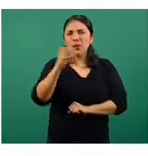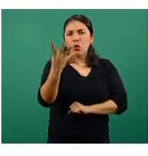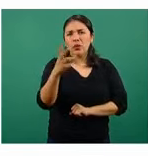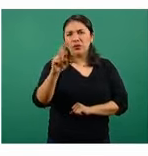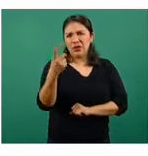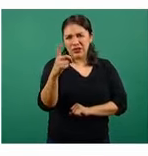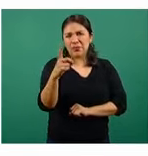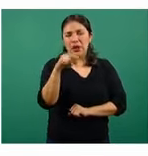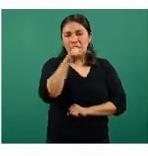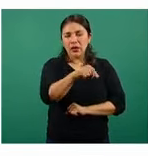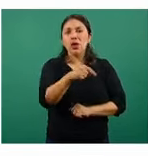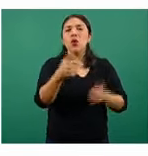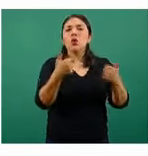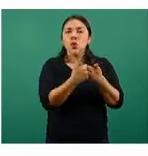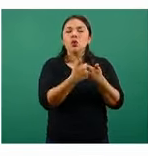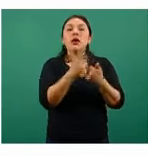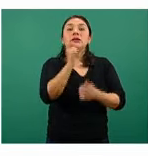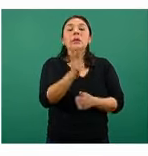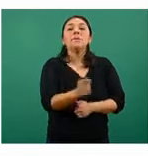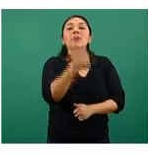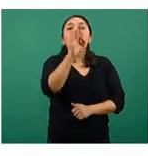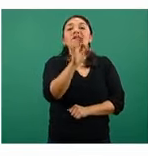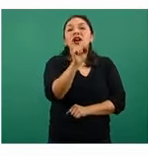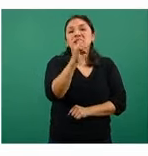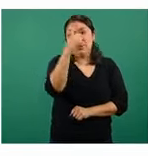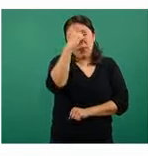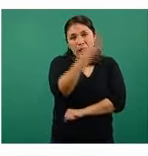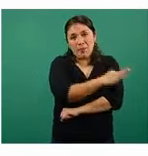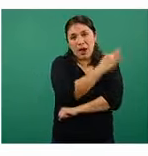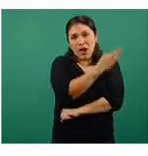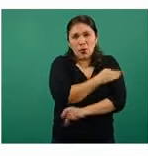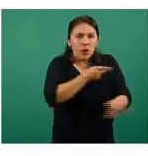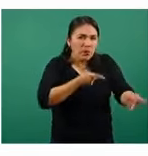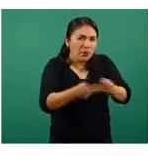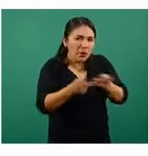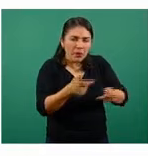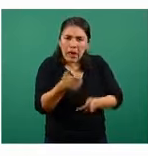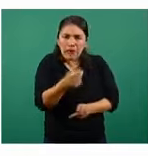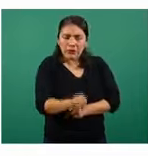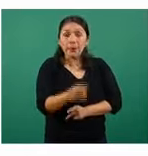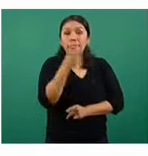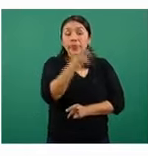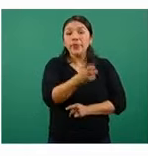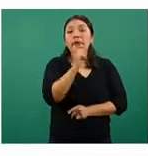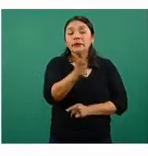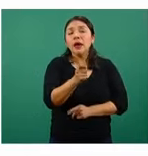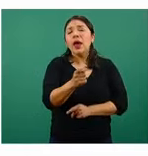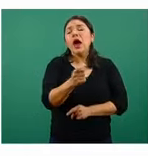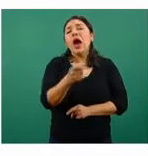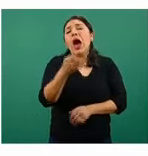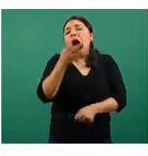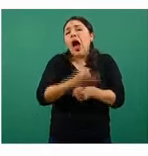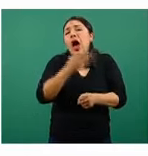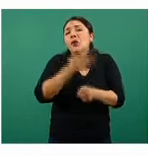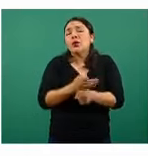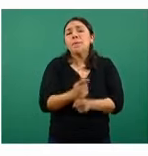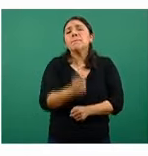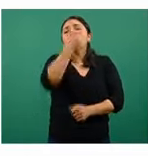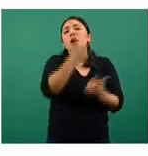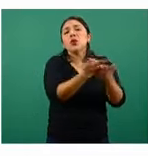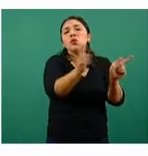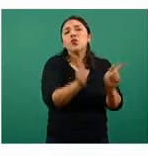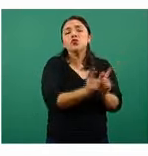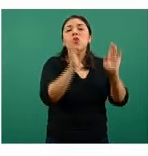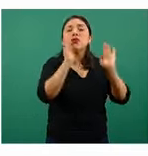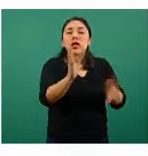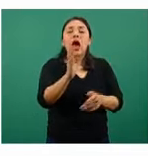diciembre, conformaban precisamente la primera etapa de esta campaña de vacunación. Son apenas este grupo poblacional los que han